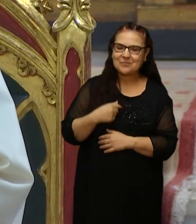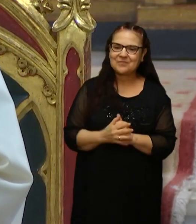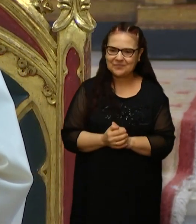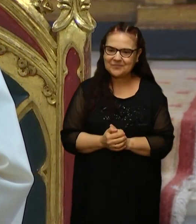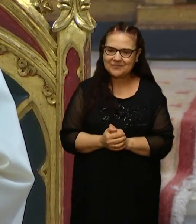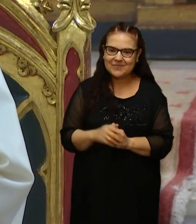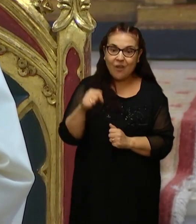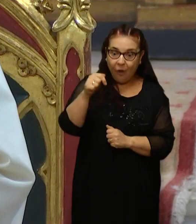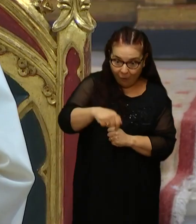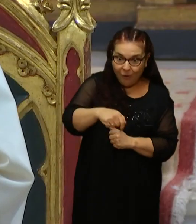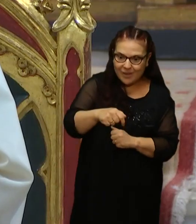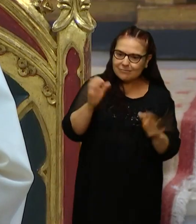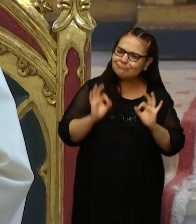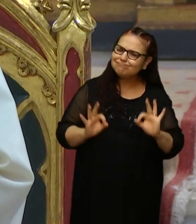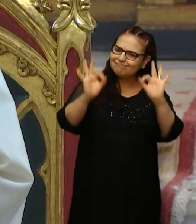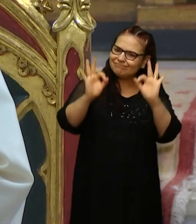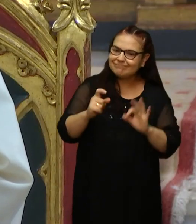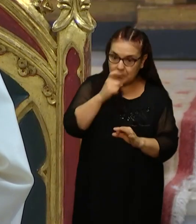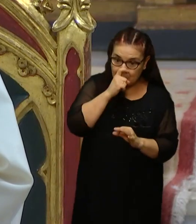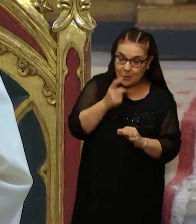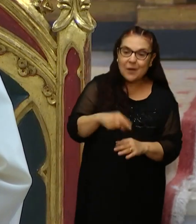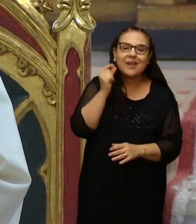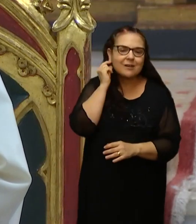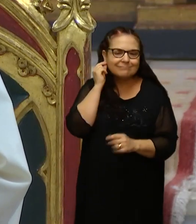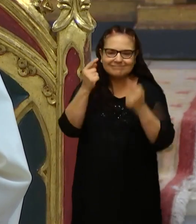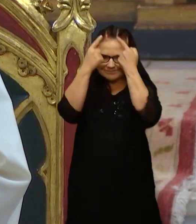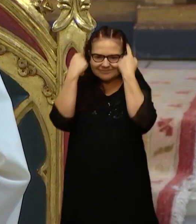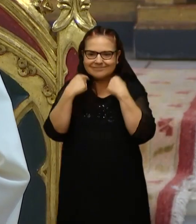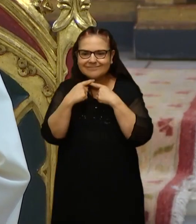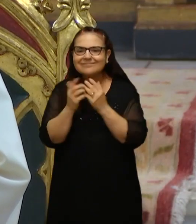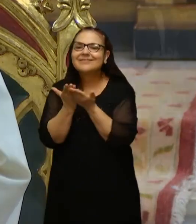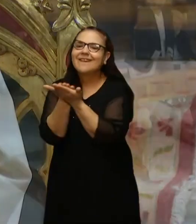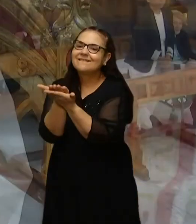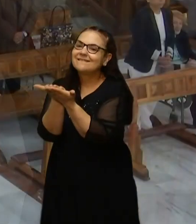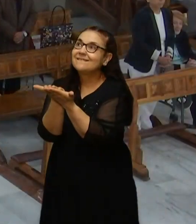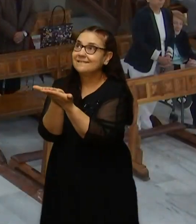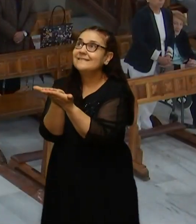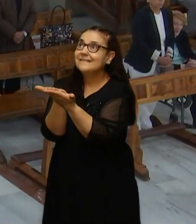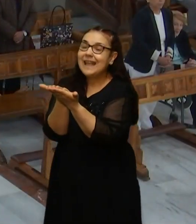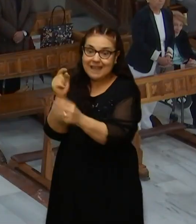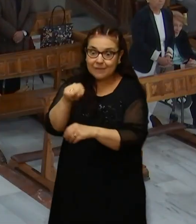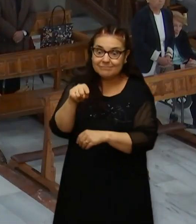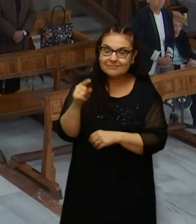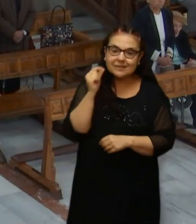a hacer memoria de ella, vamos a encomendarnos también a ella. Fundó